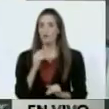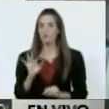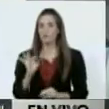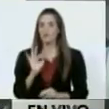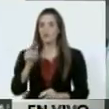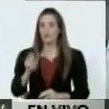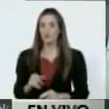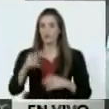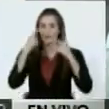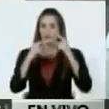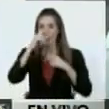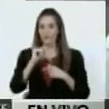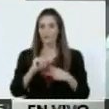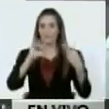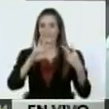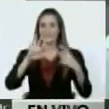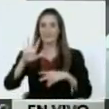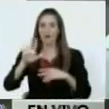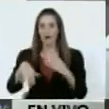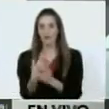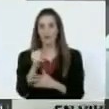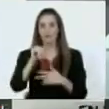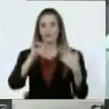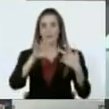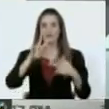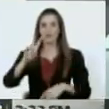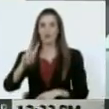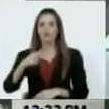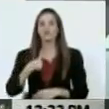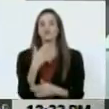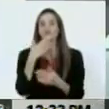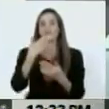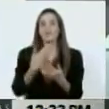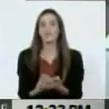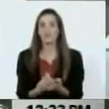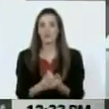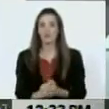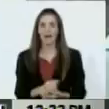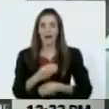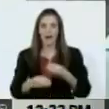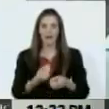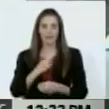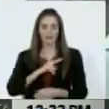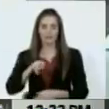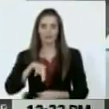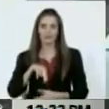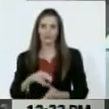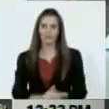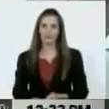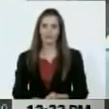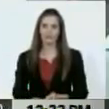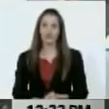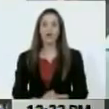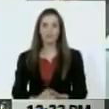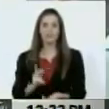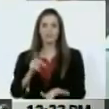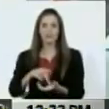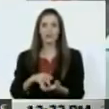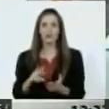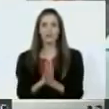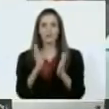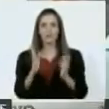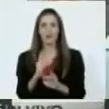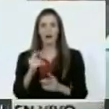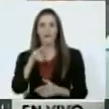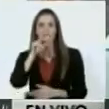Chávez, del año 75 al 82, inclusive yo planteo que hagamos nosotros ir así a Cumaná